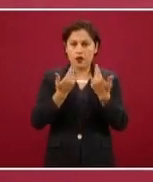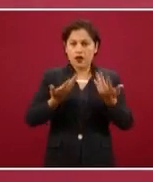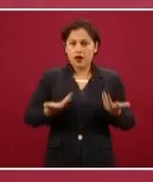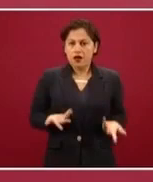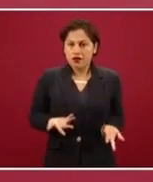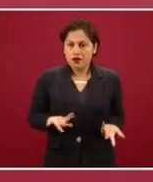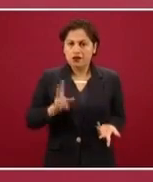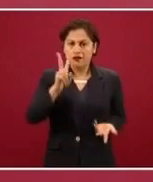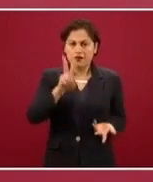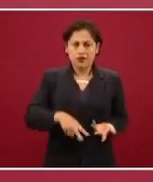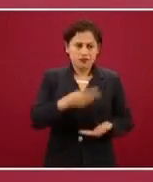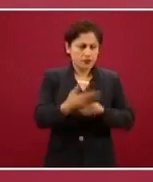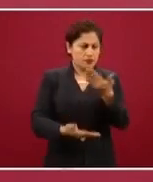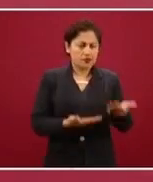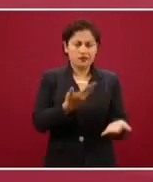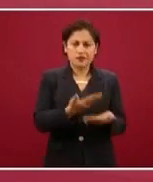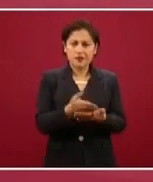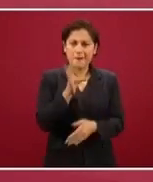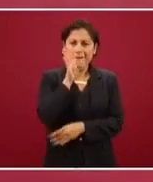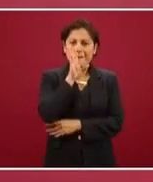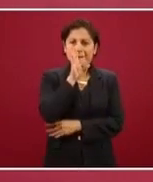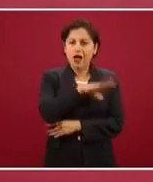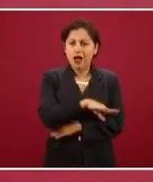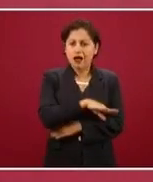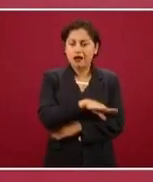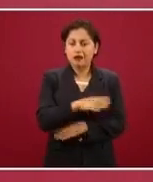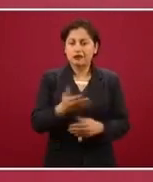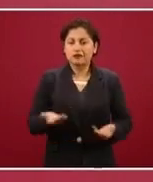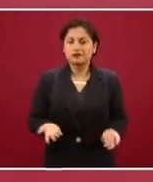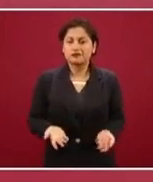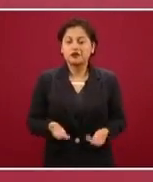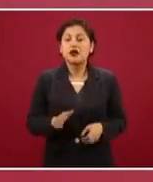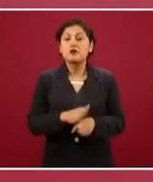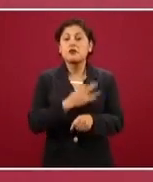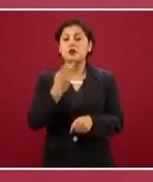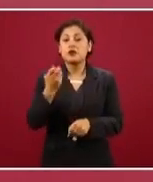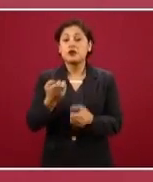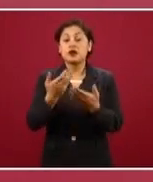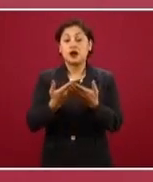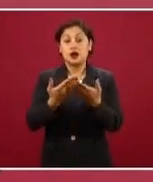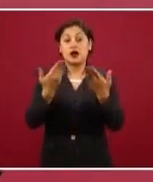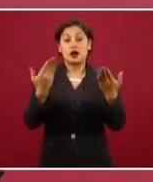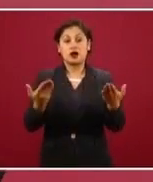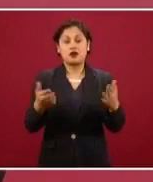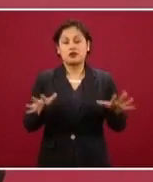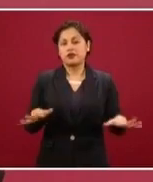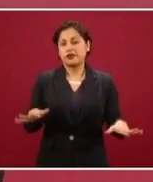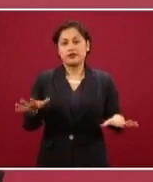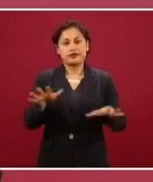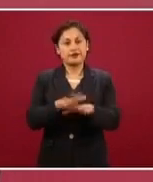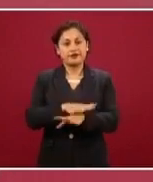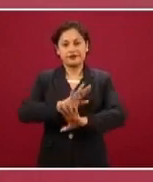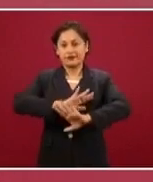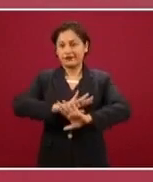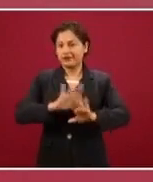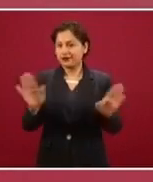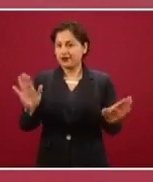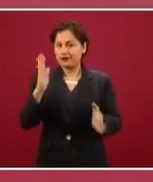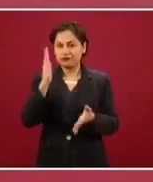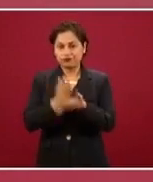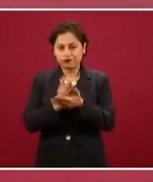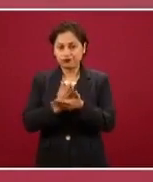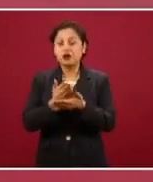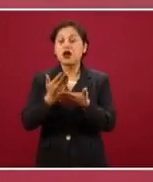Muy mal el servicio. Por eso se le está dando atención especial. Por eso